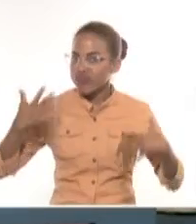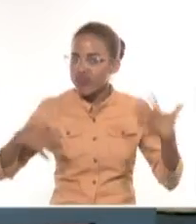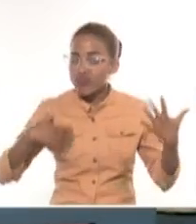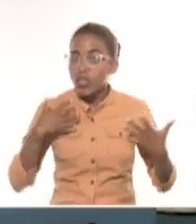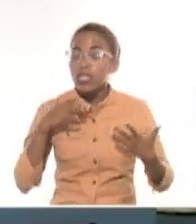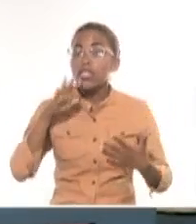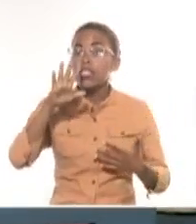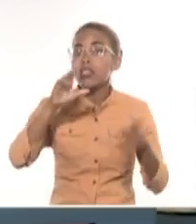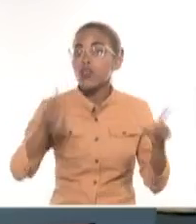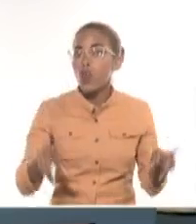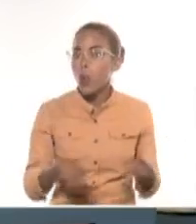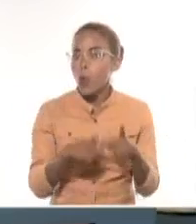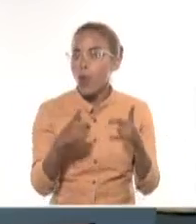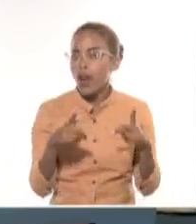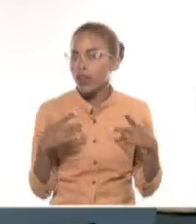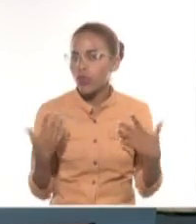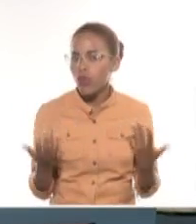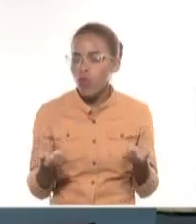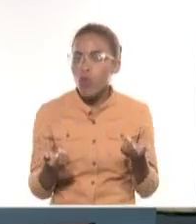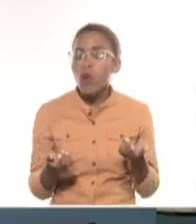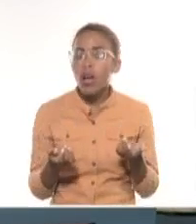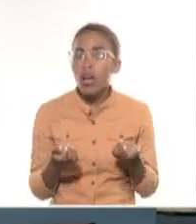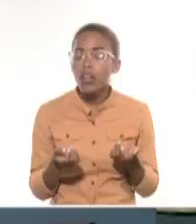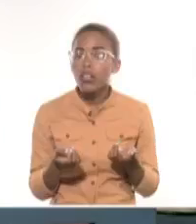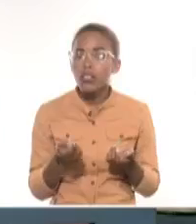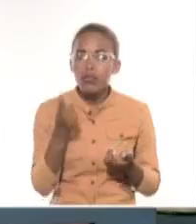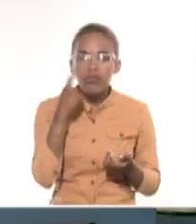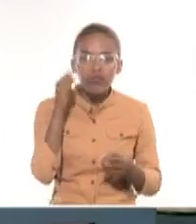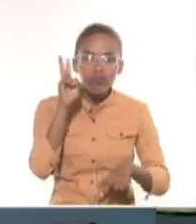5 años de haberse diagnosticado